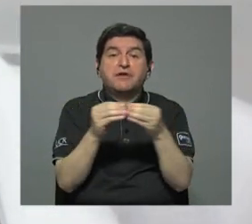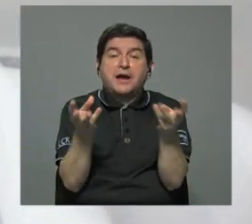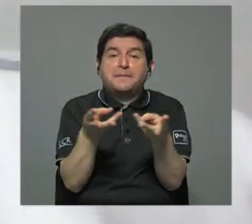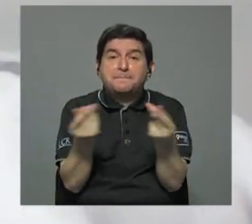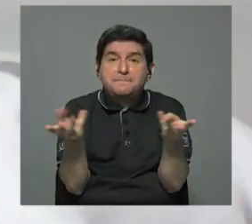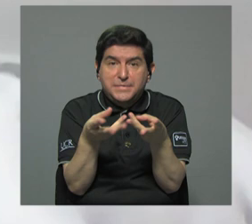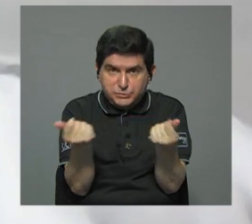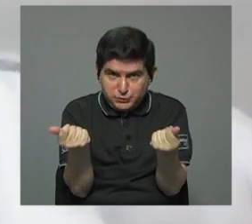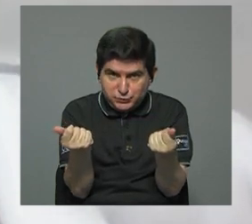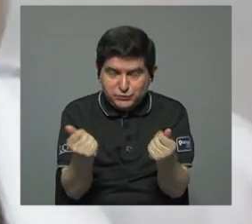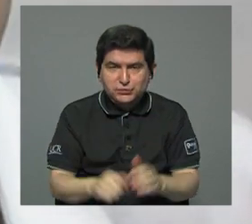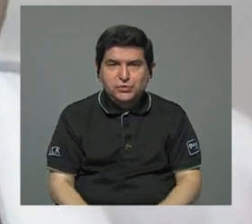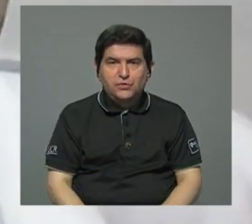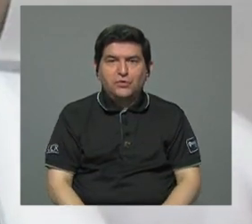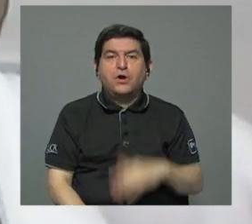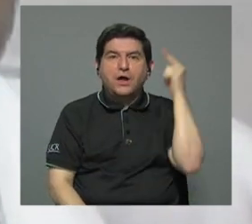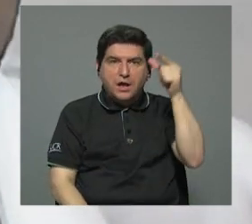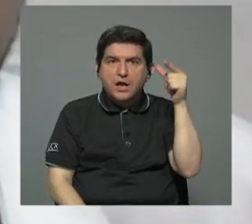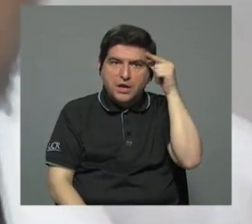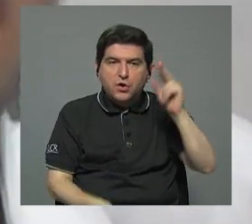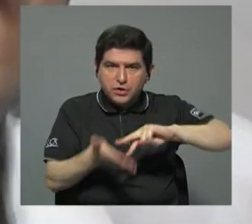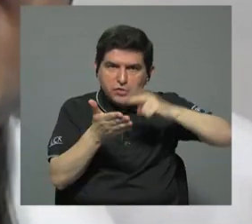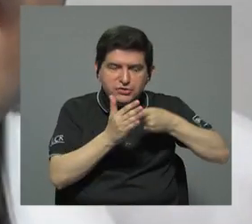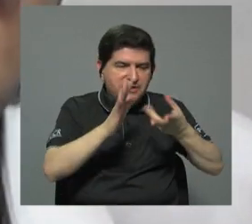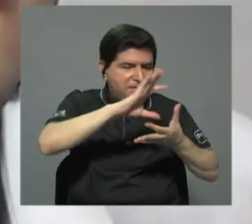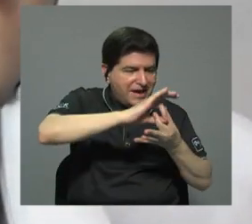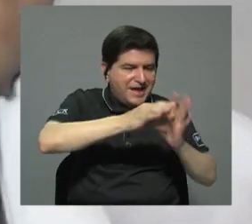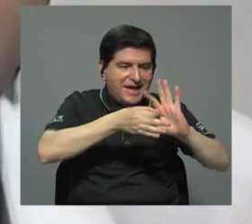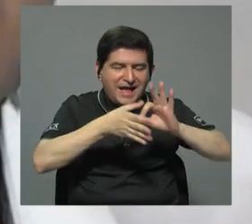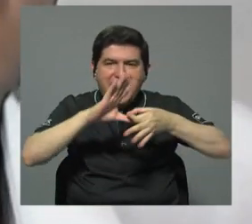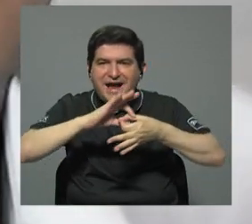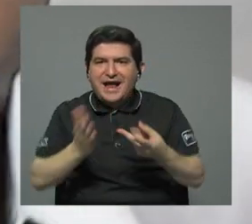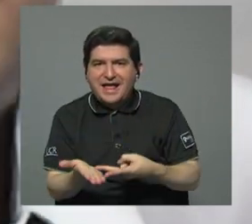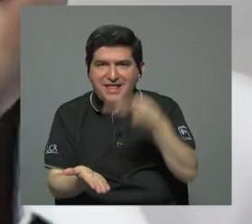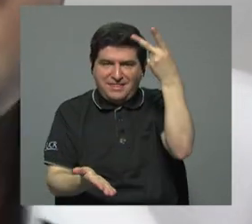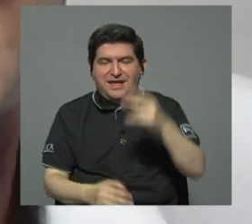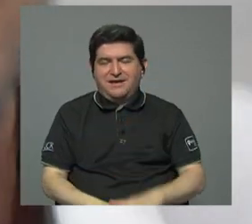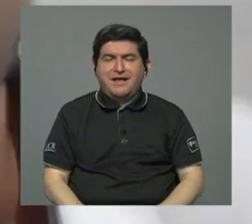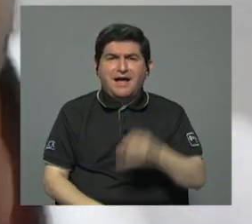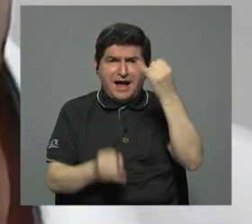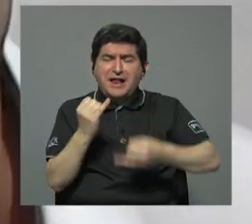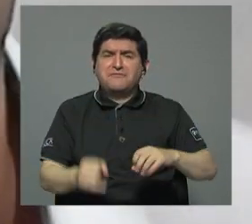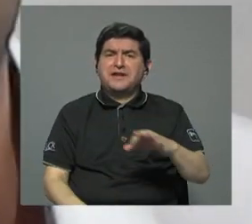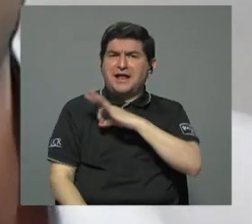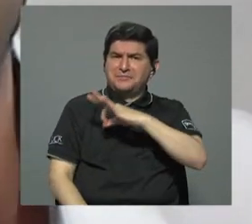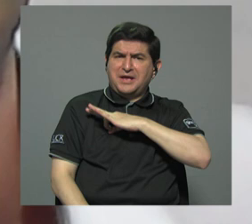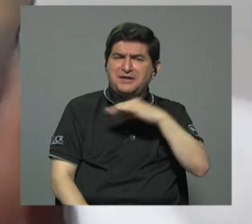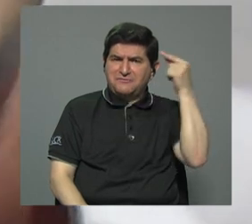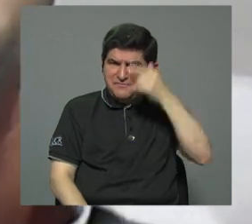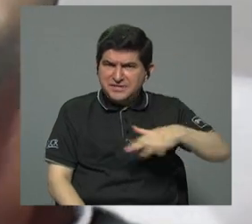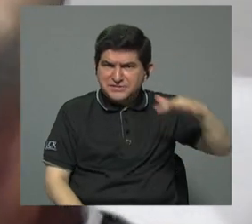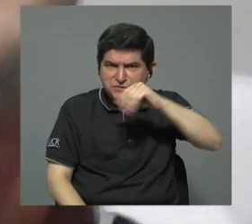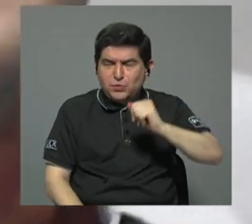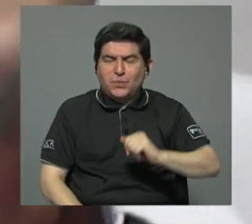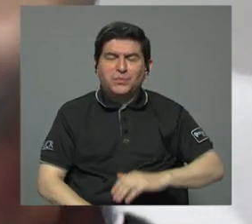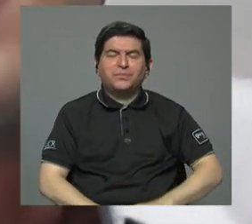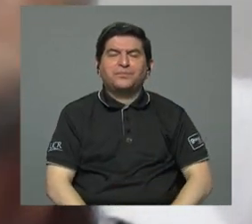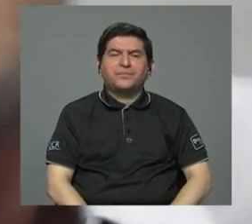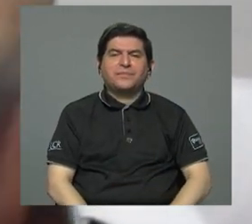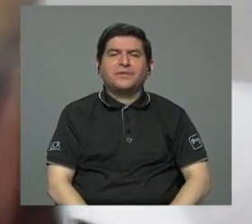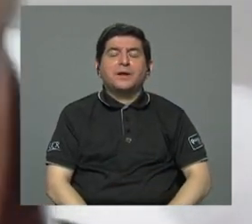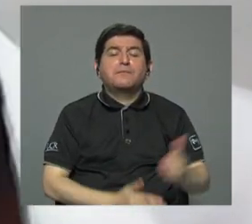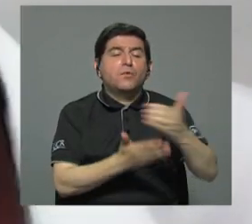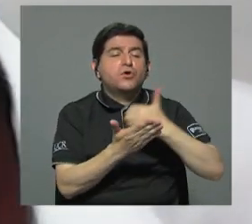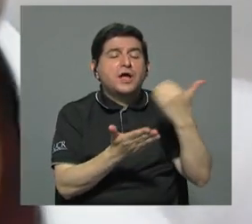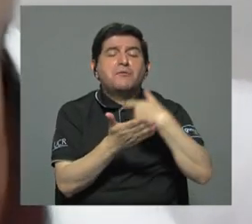generar productividad, y por ende se traduciría en una cadena de valor que generaría más impuestos, que al final el que termina ganando es el Estado, o sea, porque va a